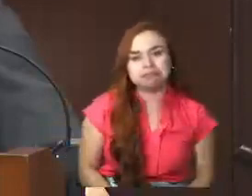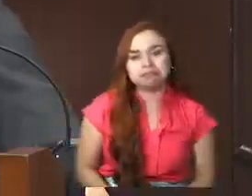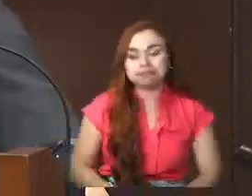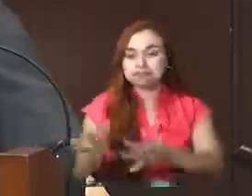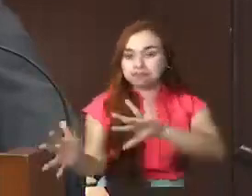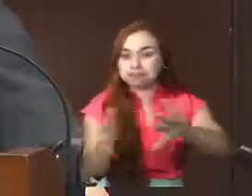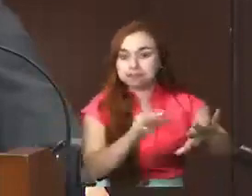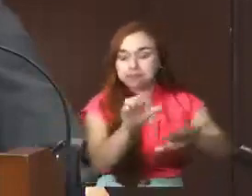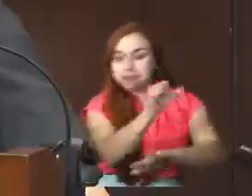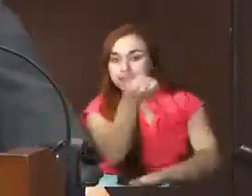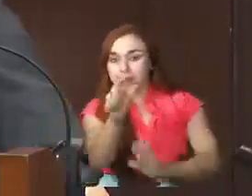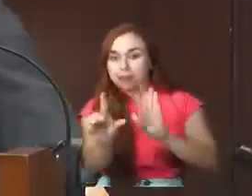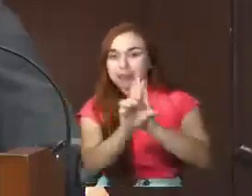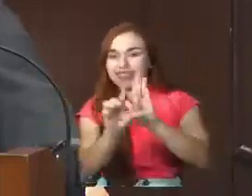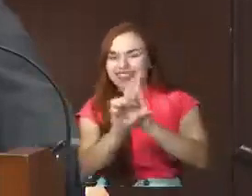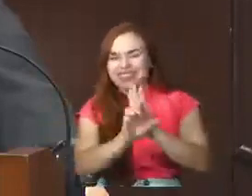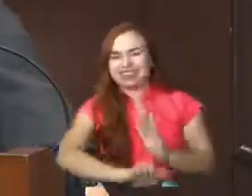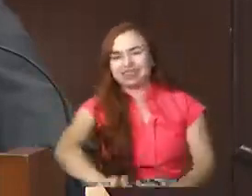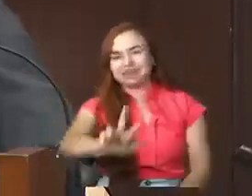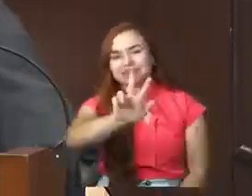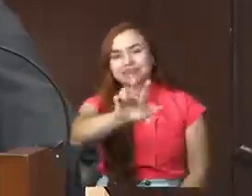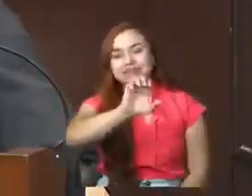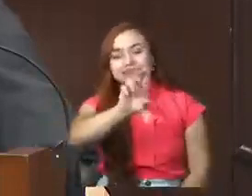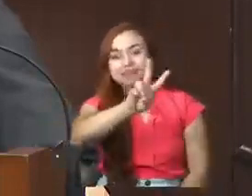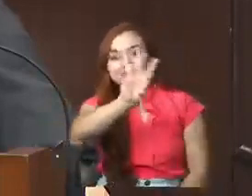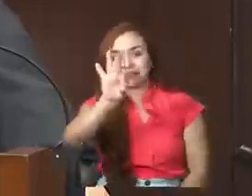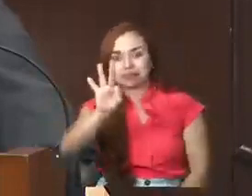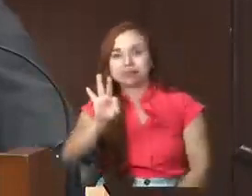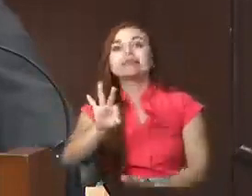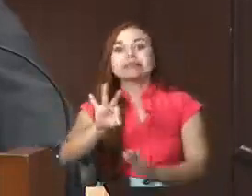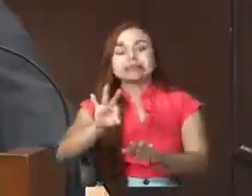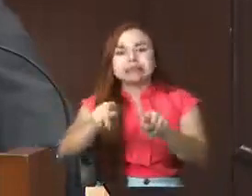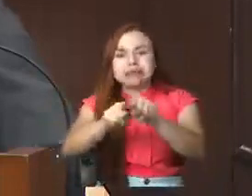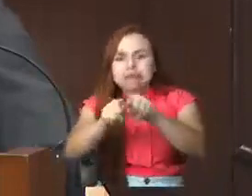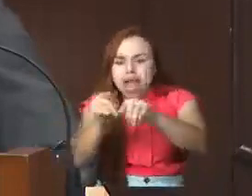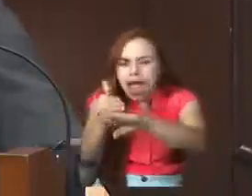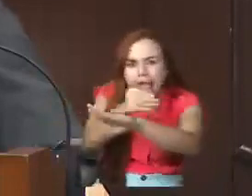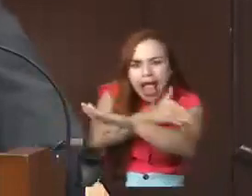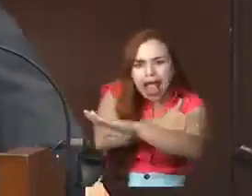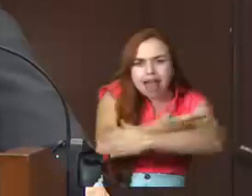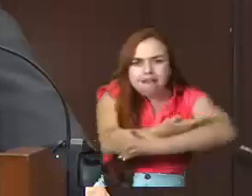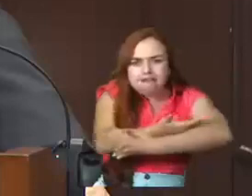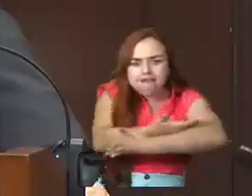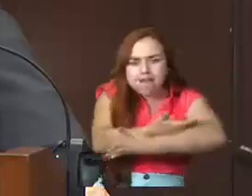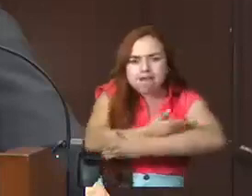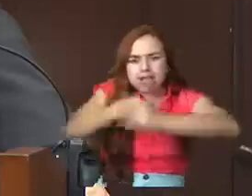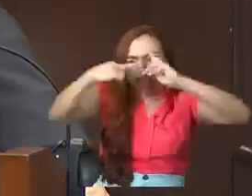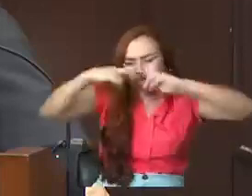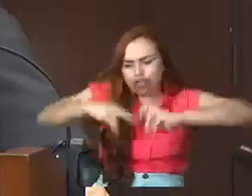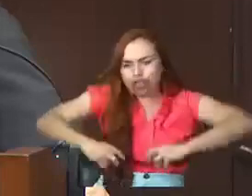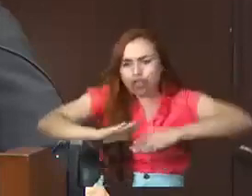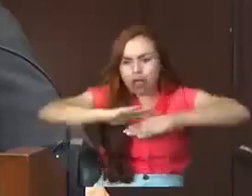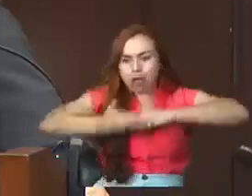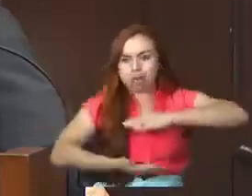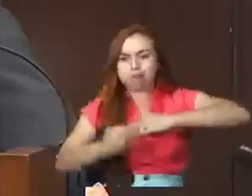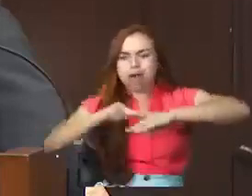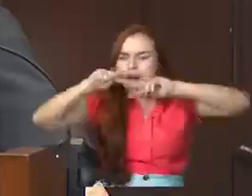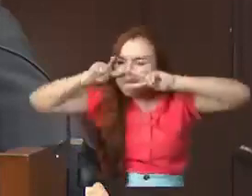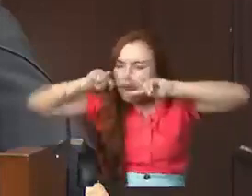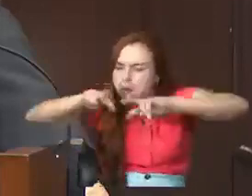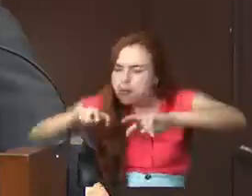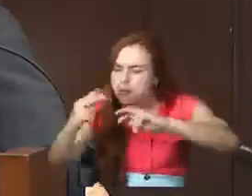de tamizajes neonatales y dicta otras disposiciones de avanzada tecnológica.